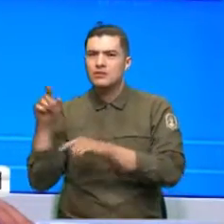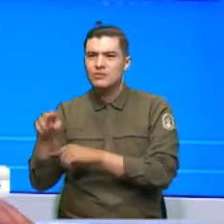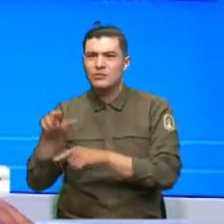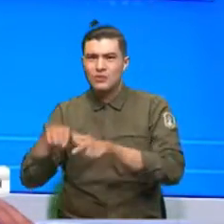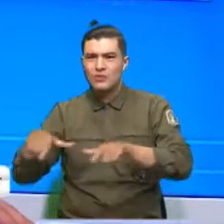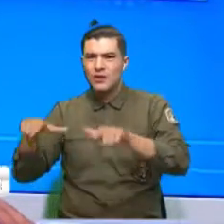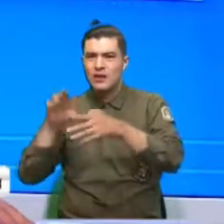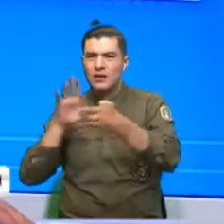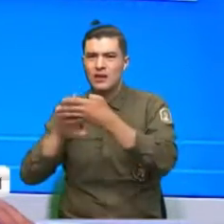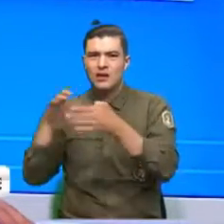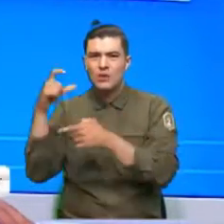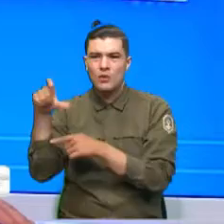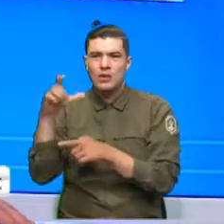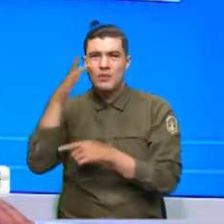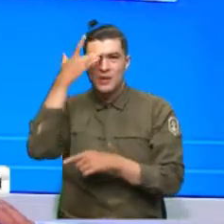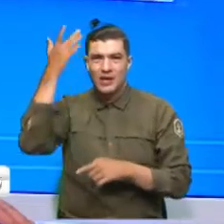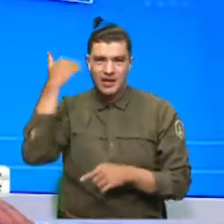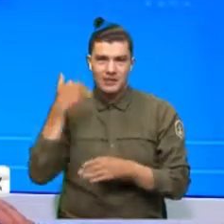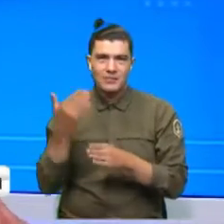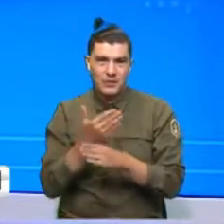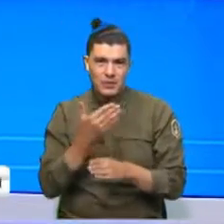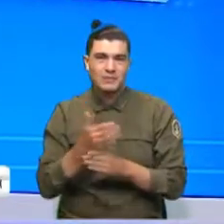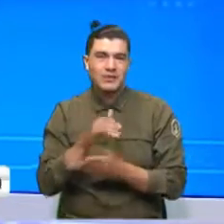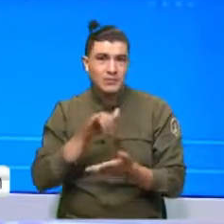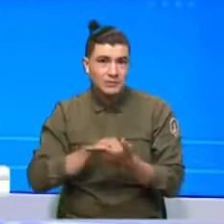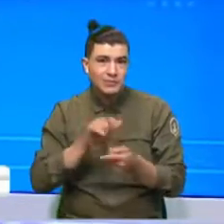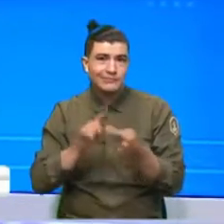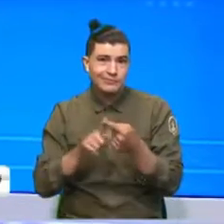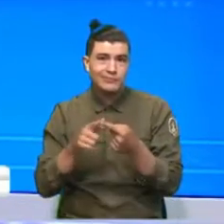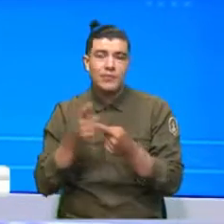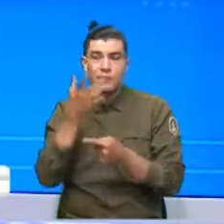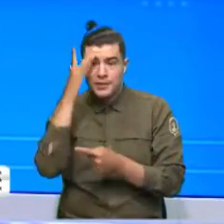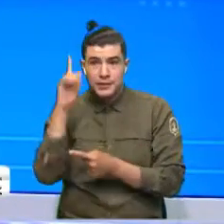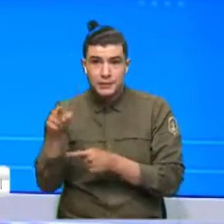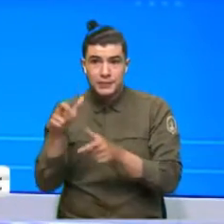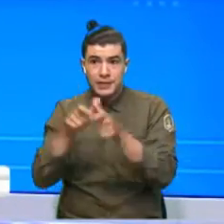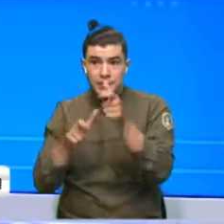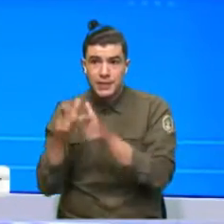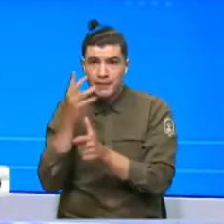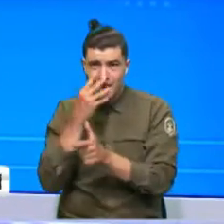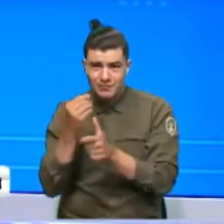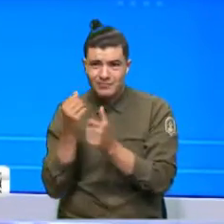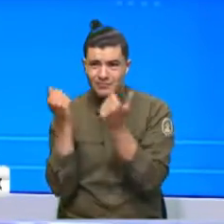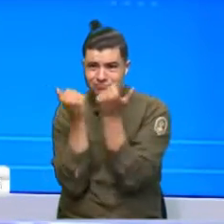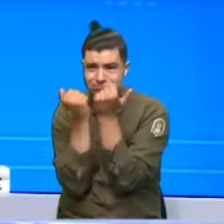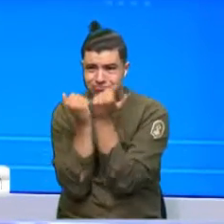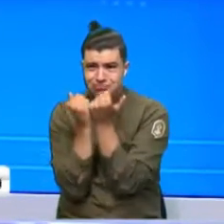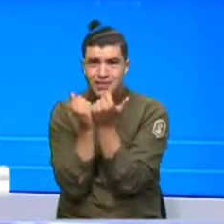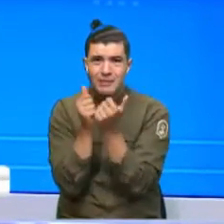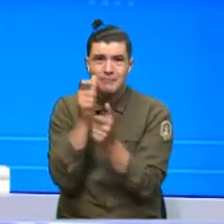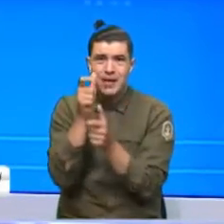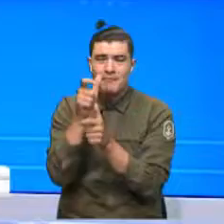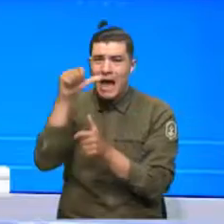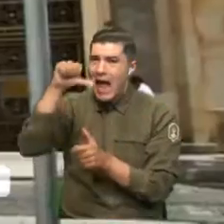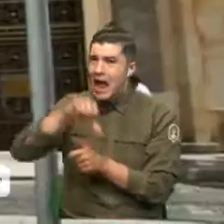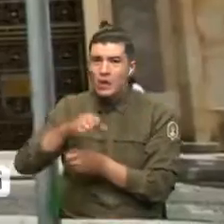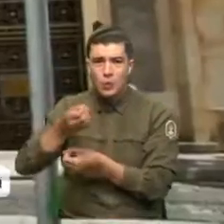de Cúcuta, eso por varias problemáticas, entre ellas el hacinamiento y las malas condiciones en las que están los